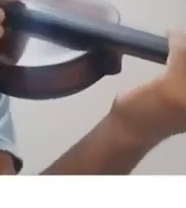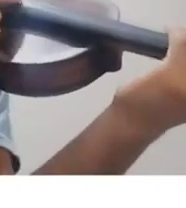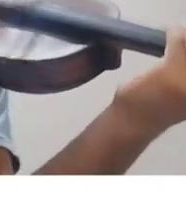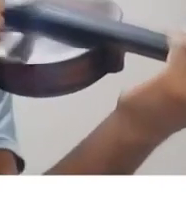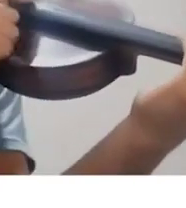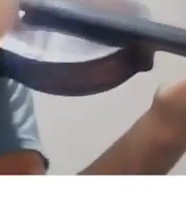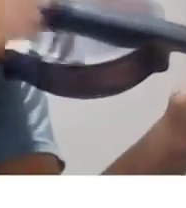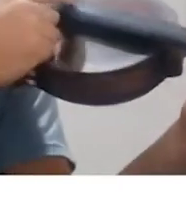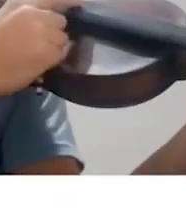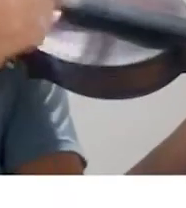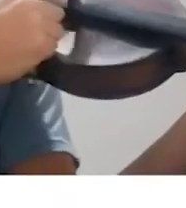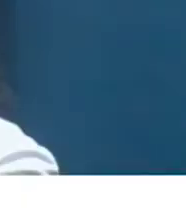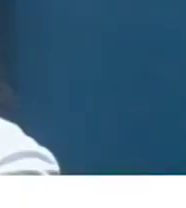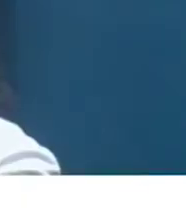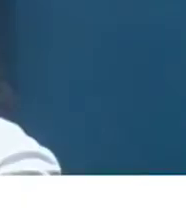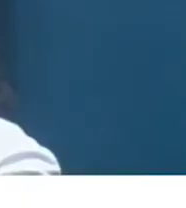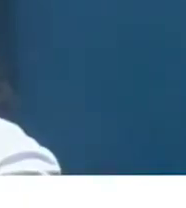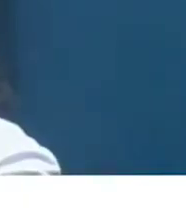en la vida